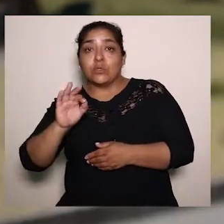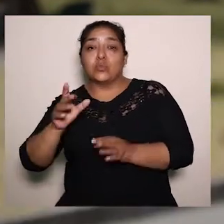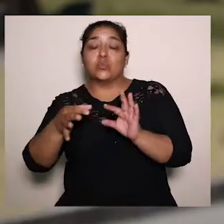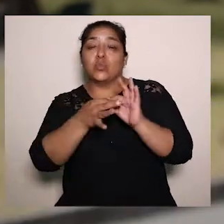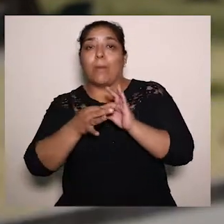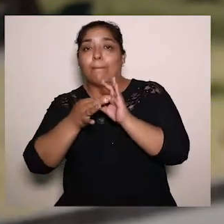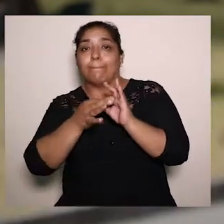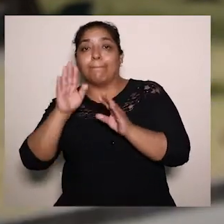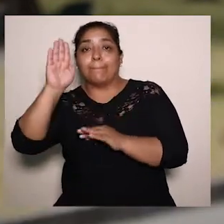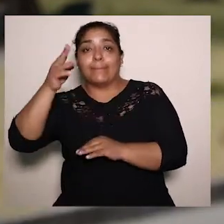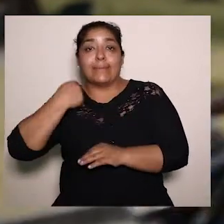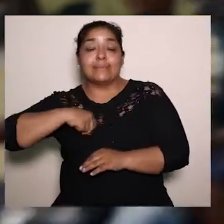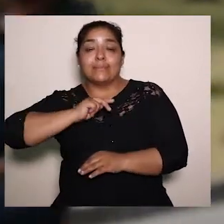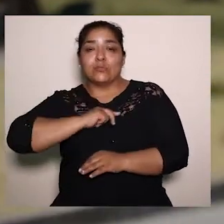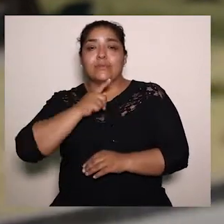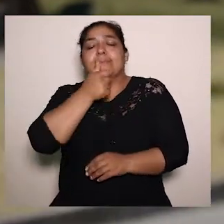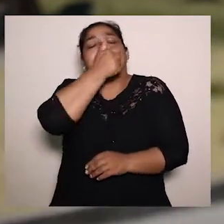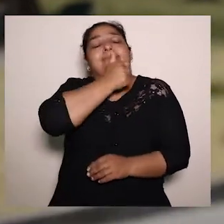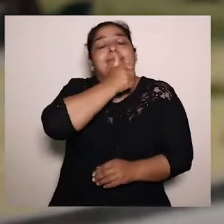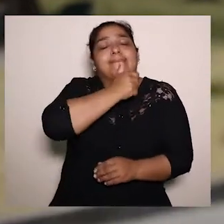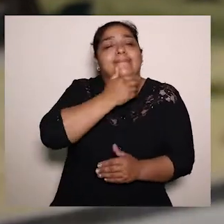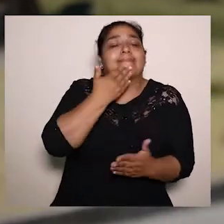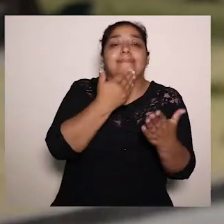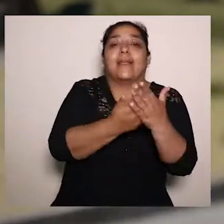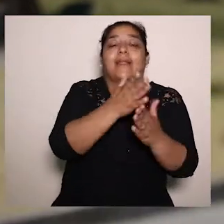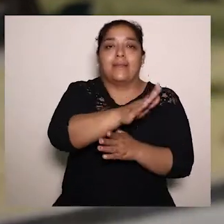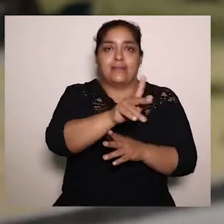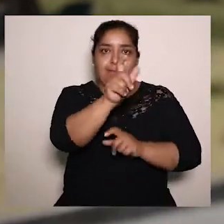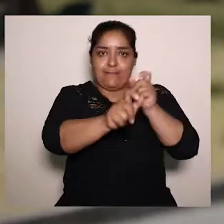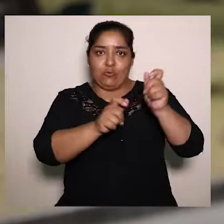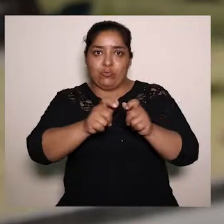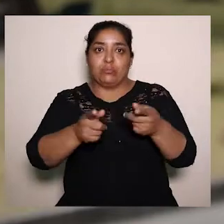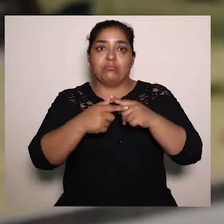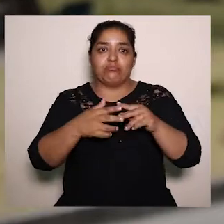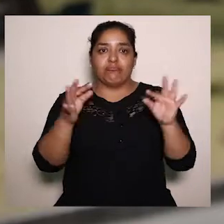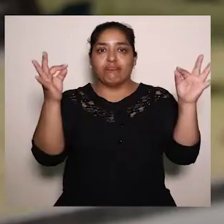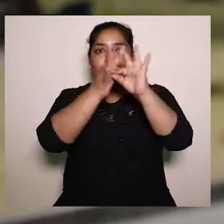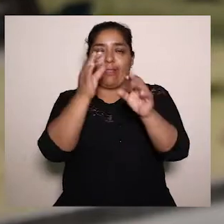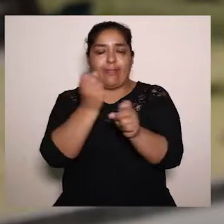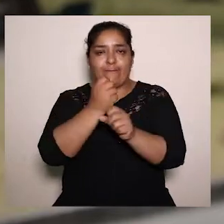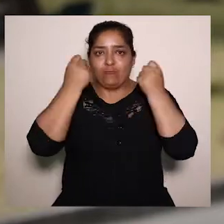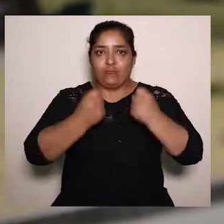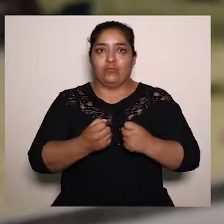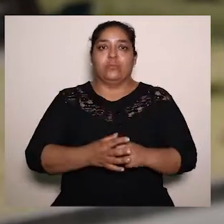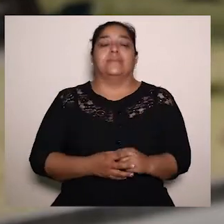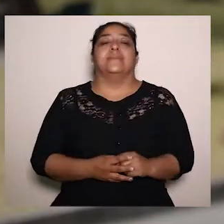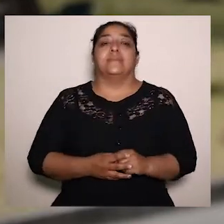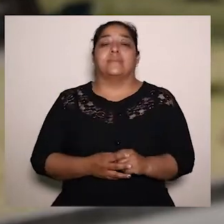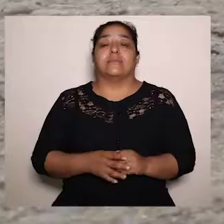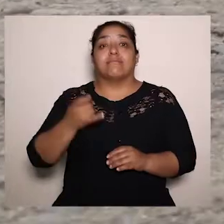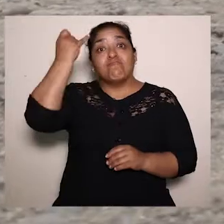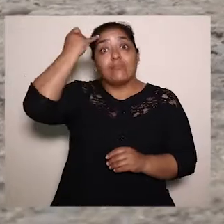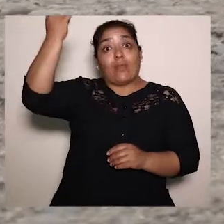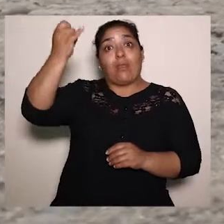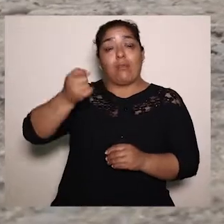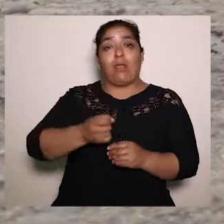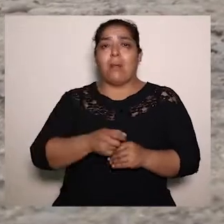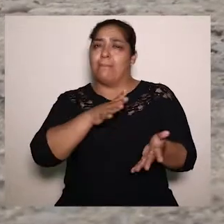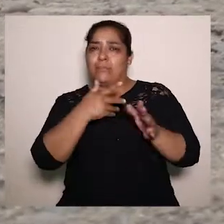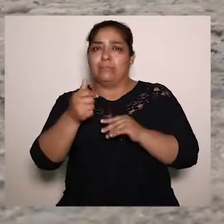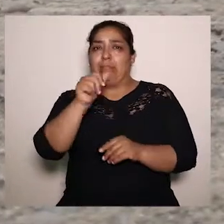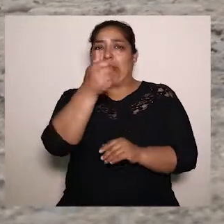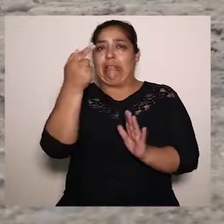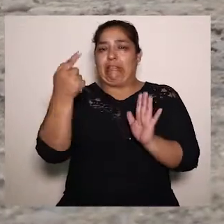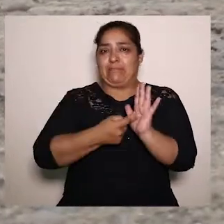cooperación española agradecerles a ellos agradecerle a la ciudadanía por la paciencia y que vamos a enfocarnos ya seguir trabajando de manera decidida y fuerte la